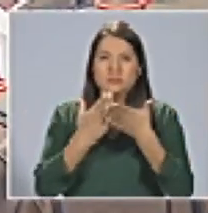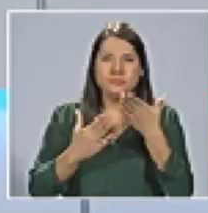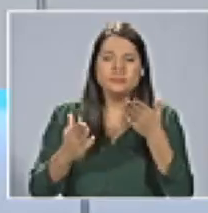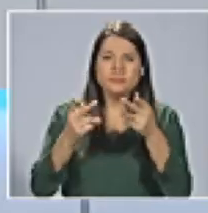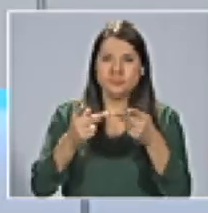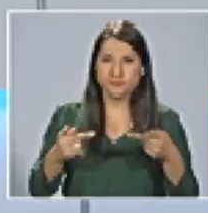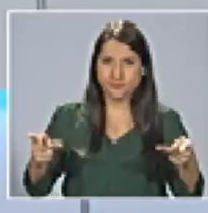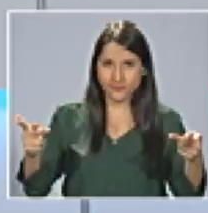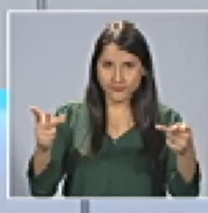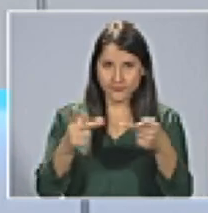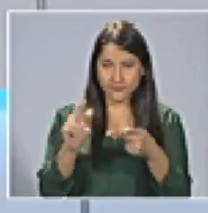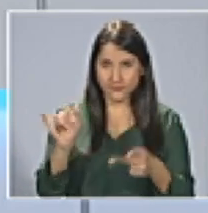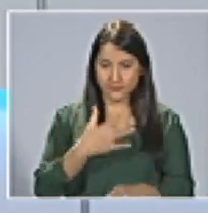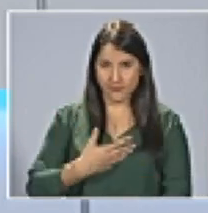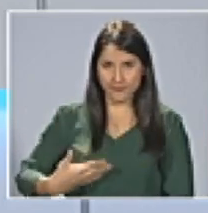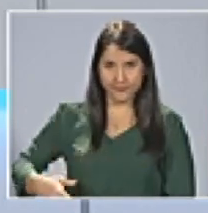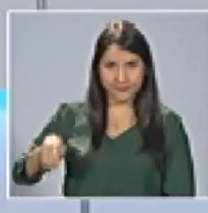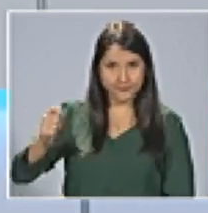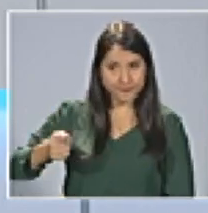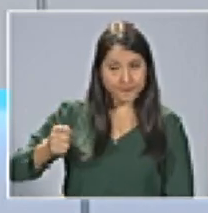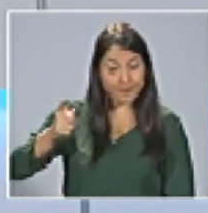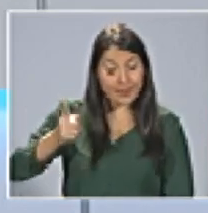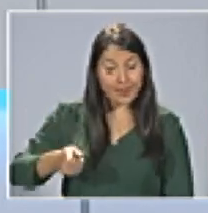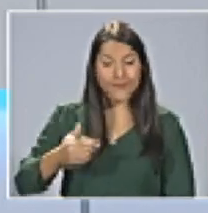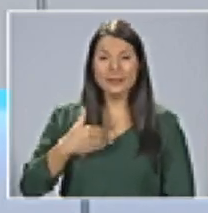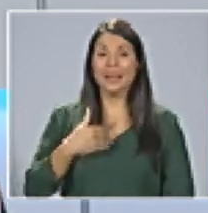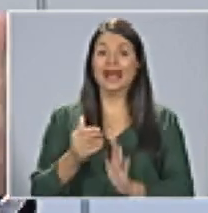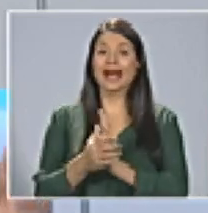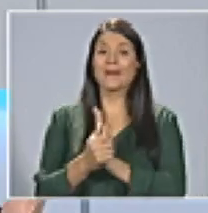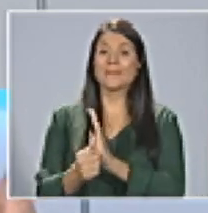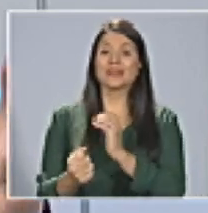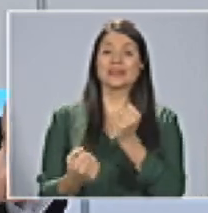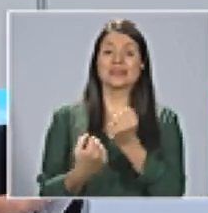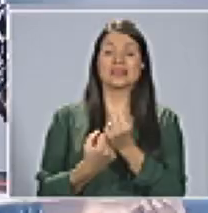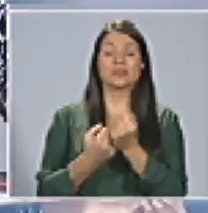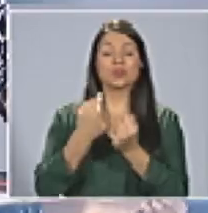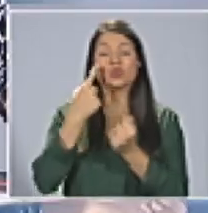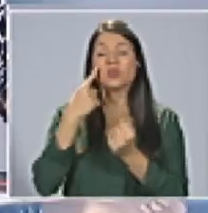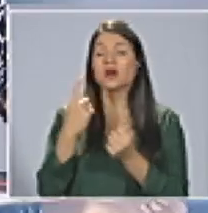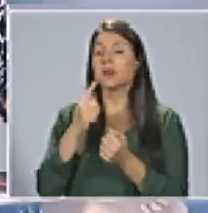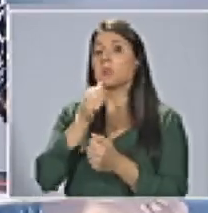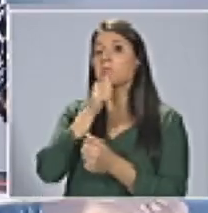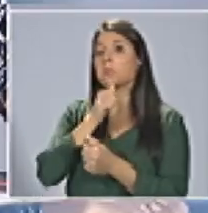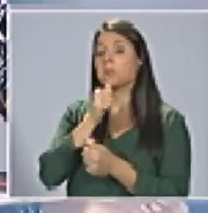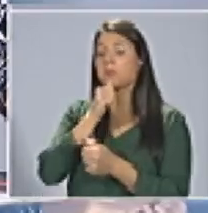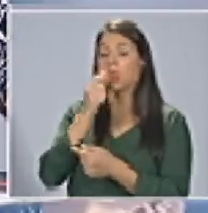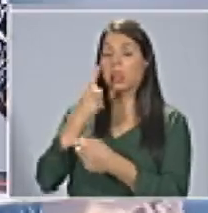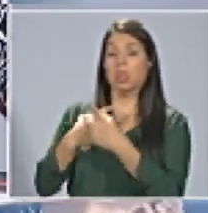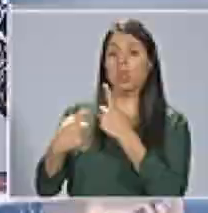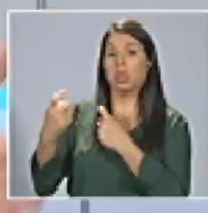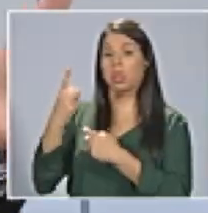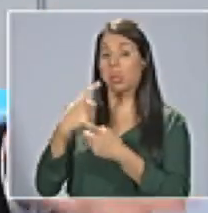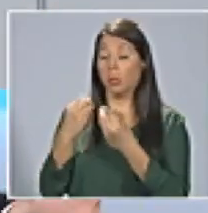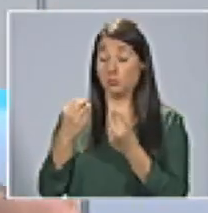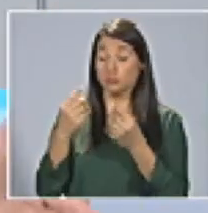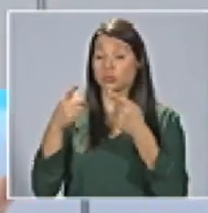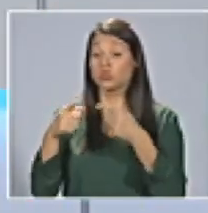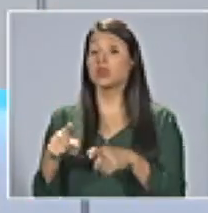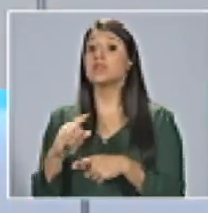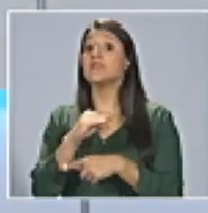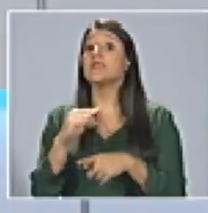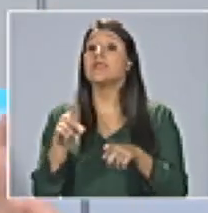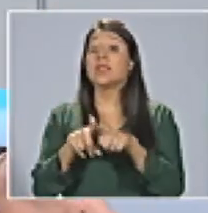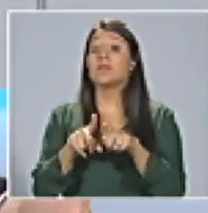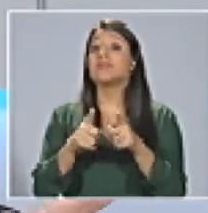Corte donde hay que tener alguna capacidad de soporte a la crítica que en la opinión pública se dio, y que se